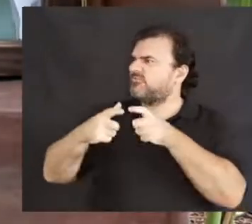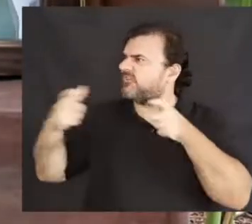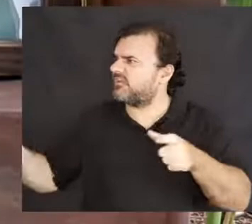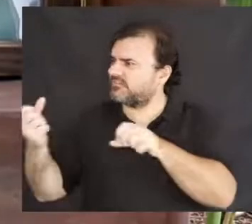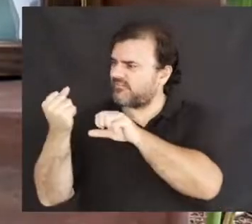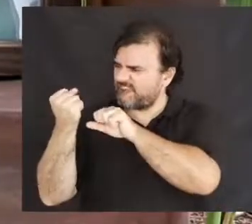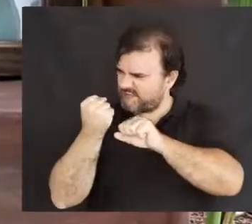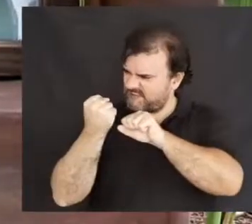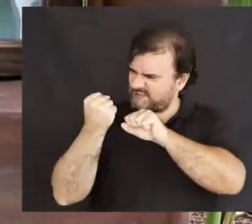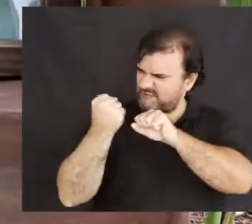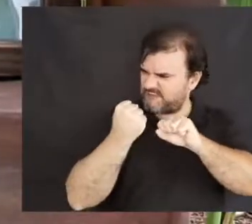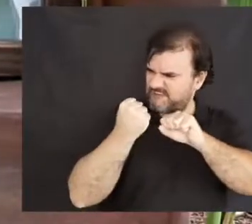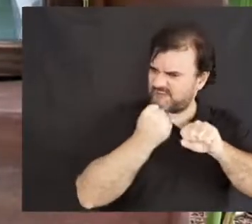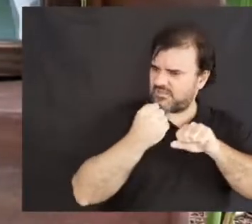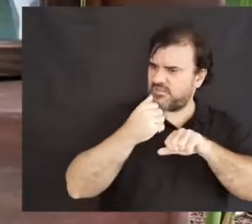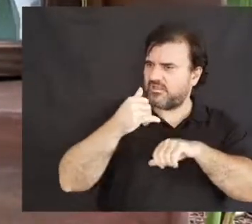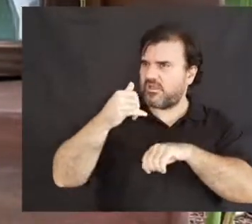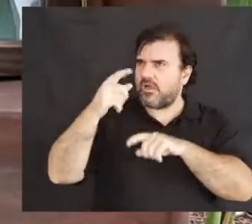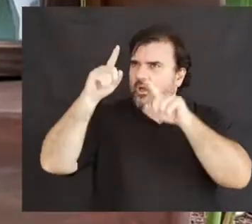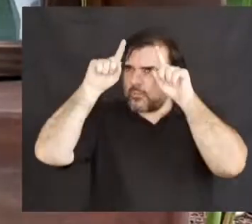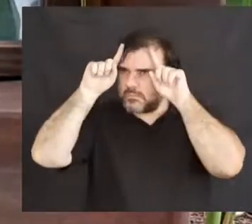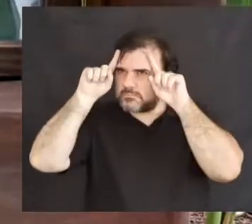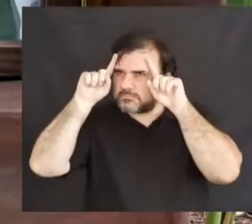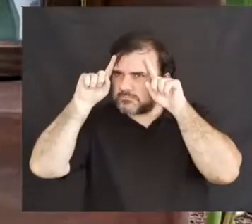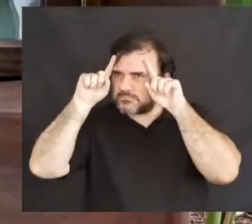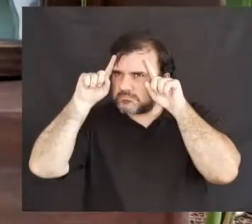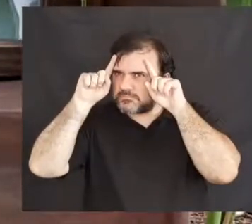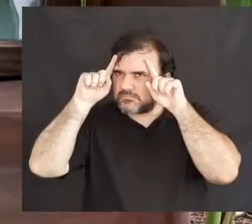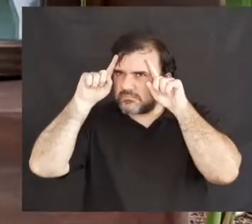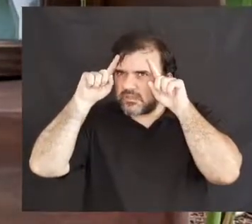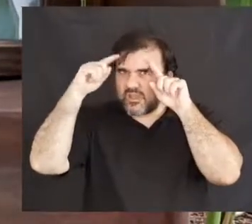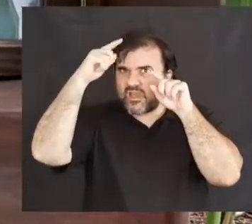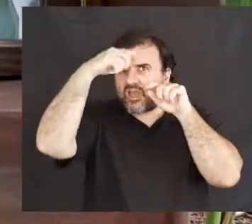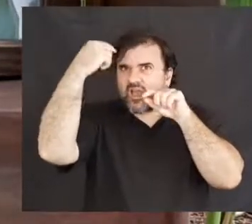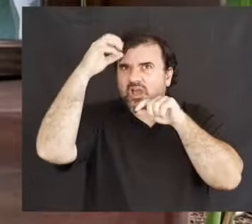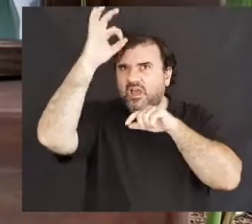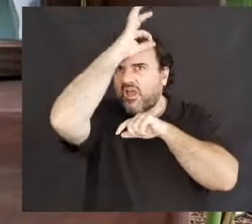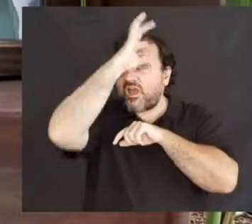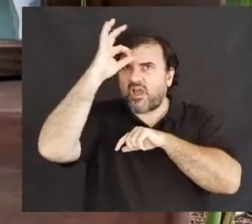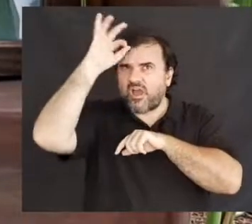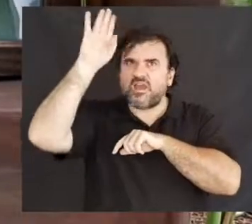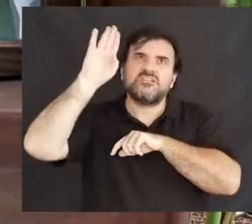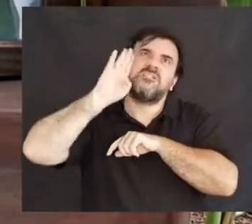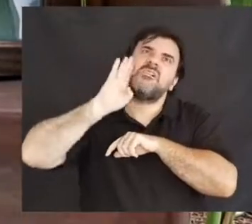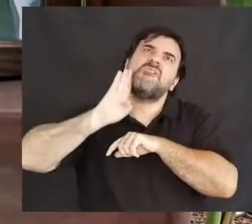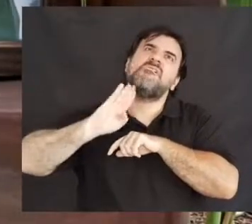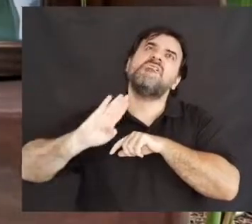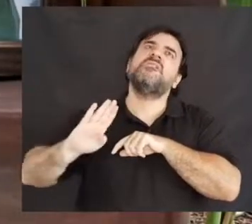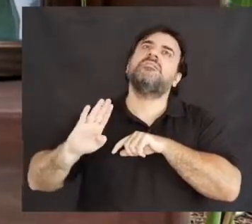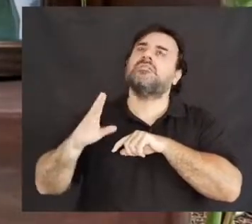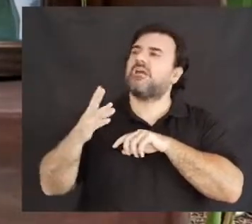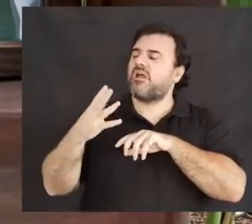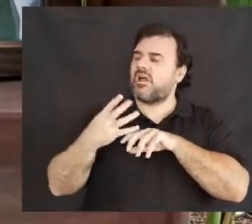blanco. Los cuernos cortos, la testa pintada en sepia. El Jincho